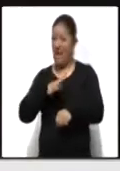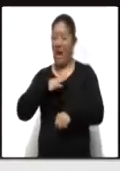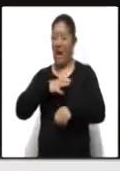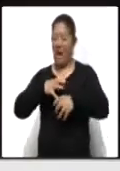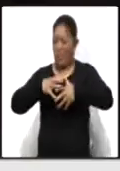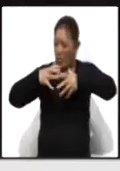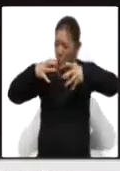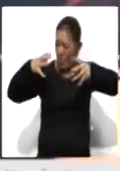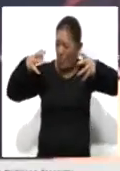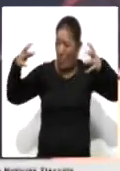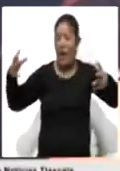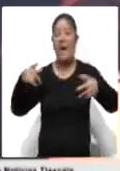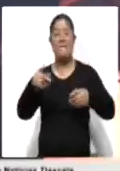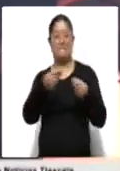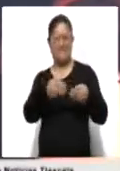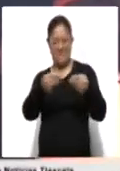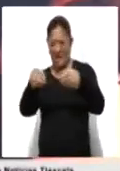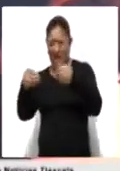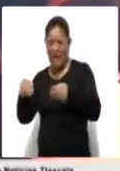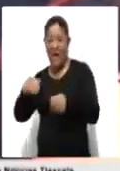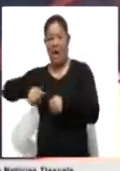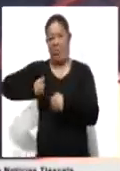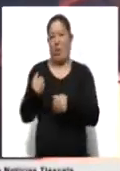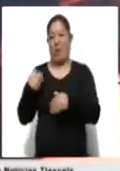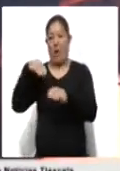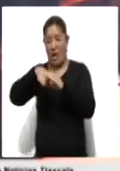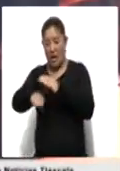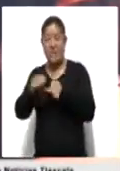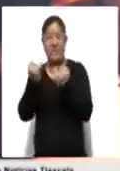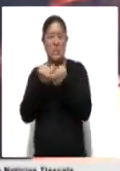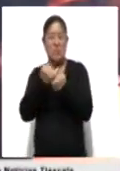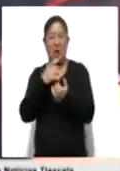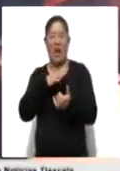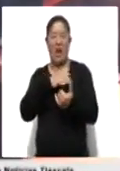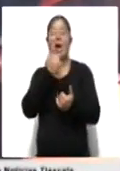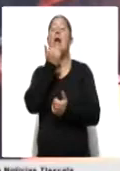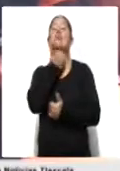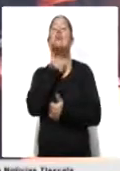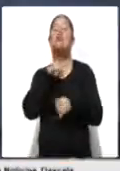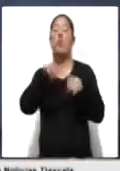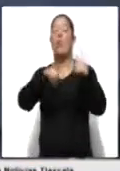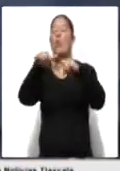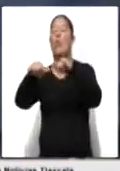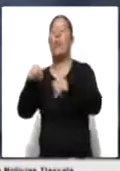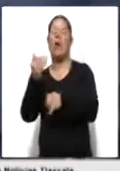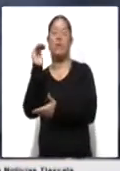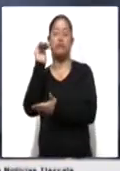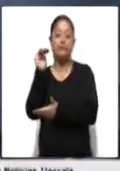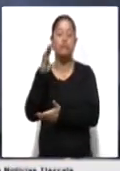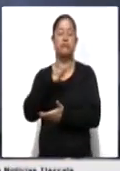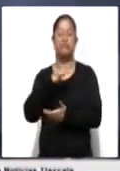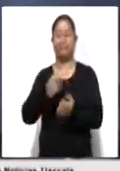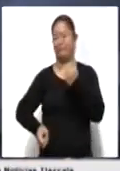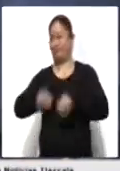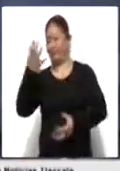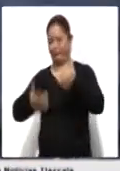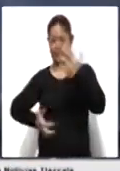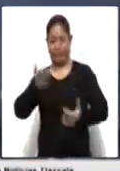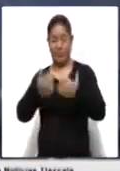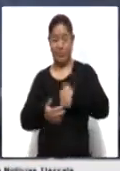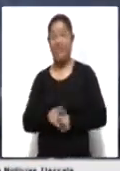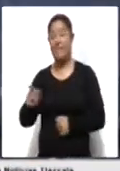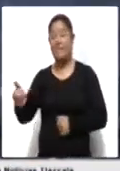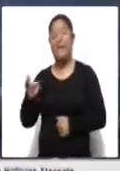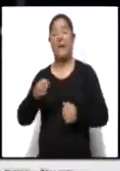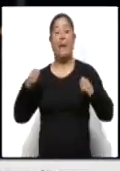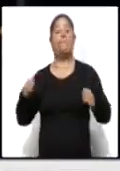químicos inflamables y plásticos almacenados en el interior del establecimiento, indicaron los bomberos. Los servicios de emergencia también